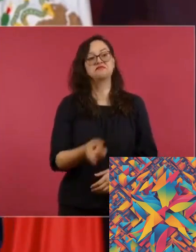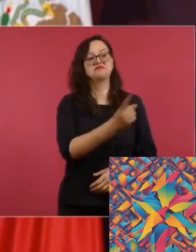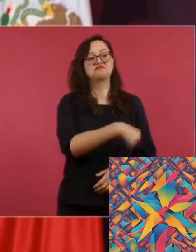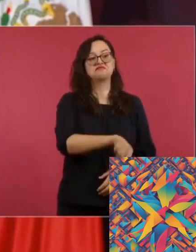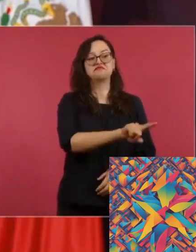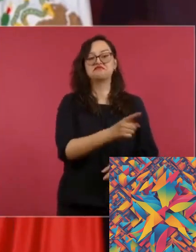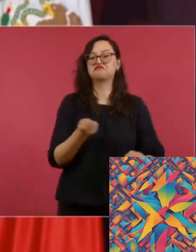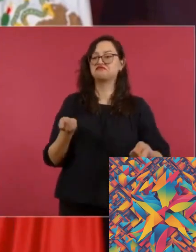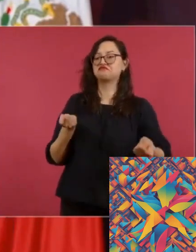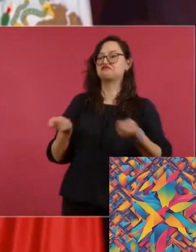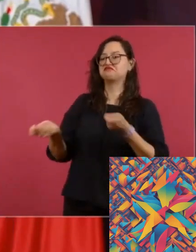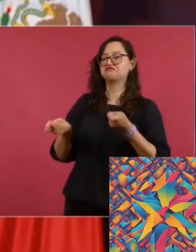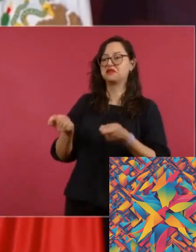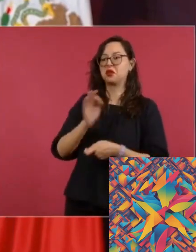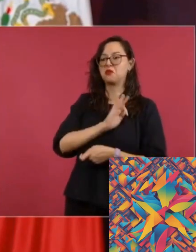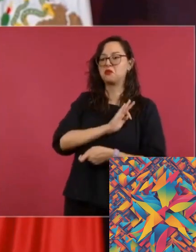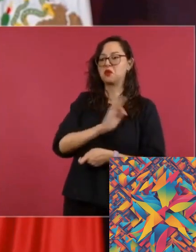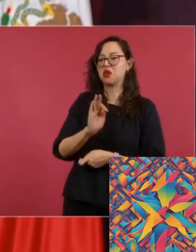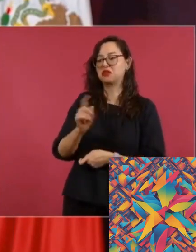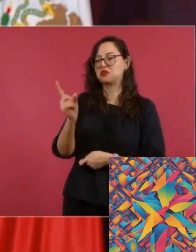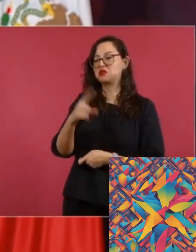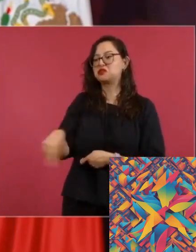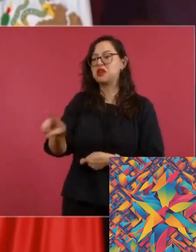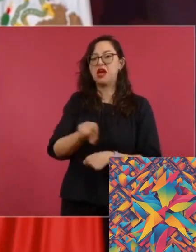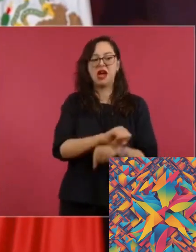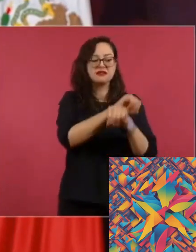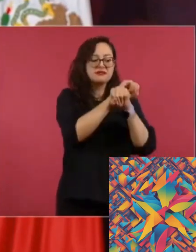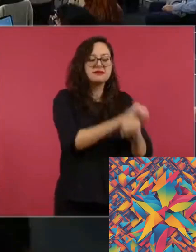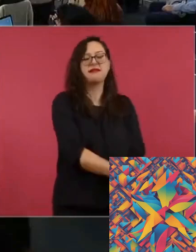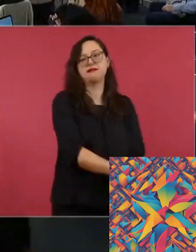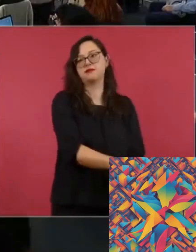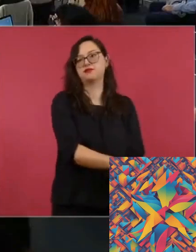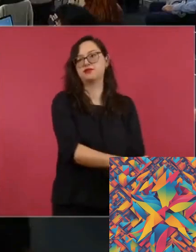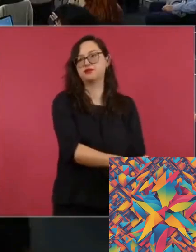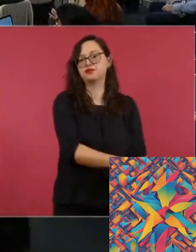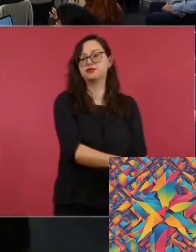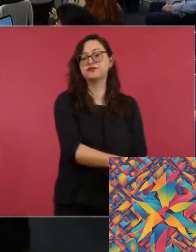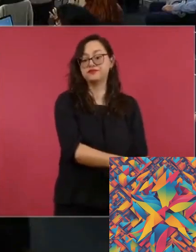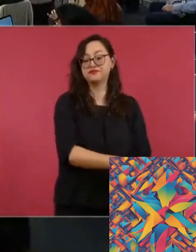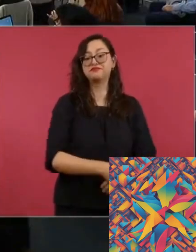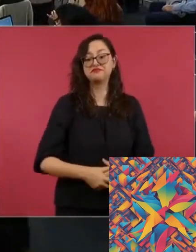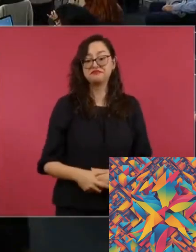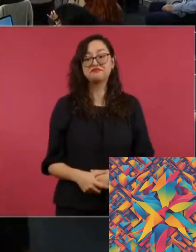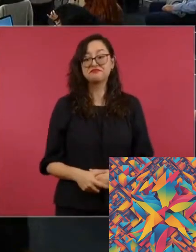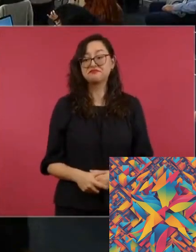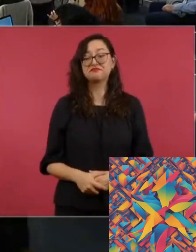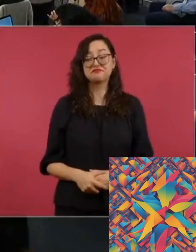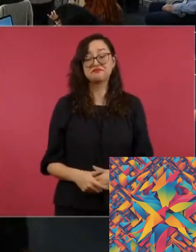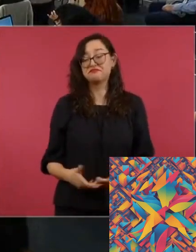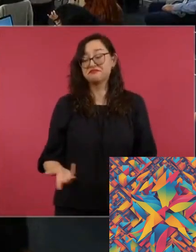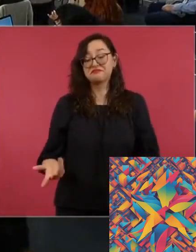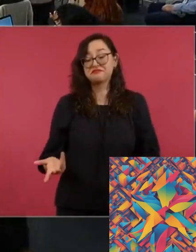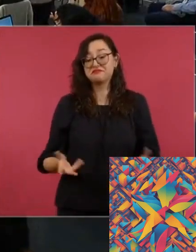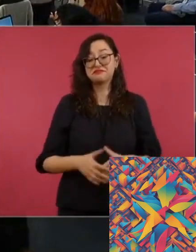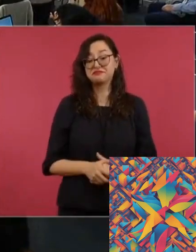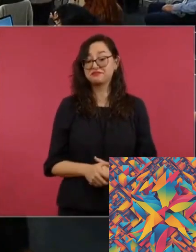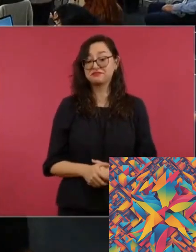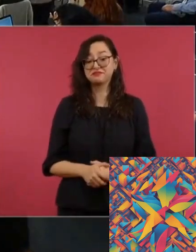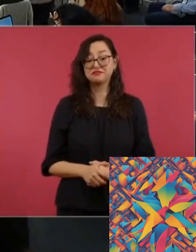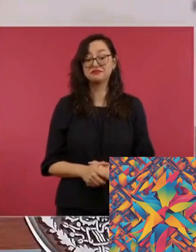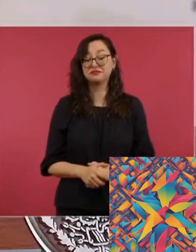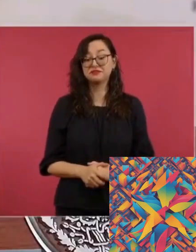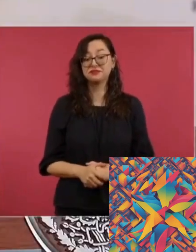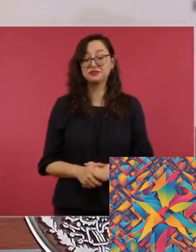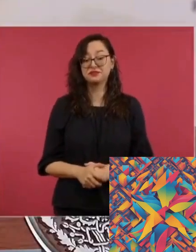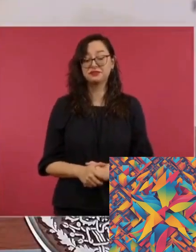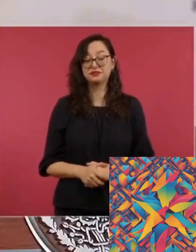y educativa. Mérida, la capital del Estado, ha sido reconocida como una de las ciudades más seguras de México y América